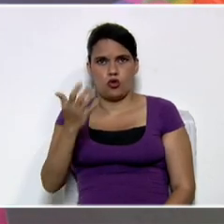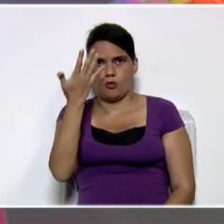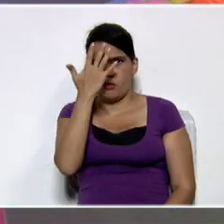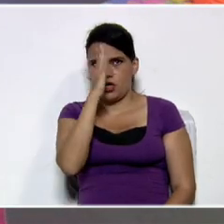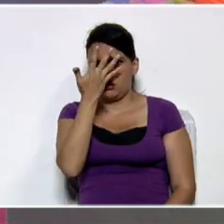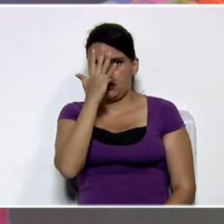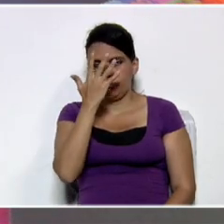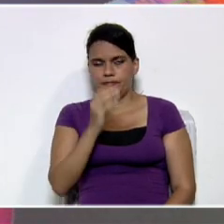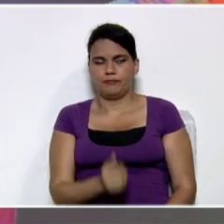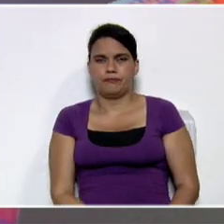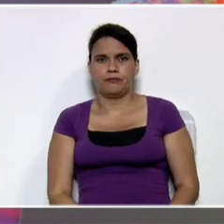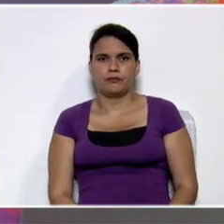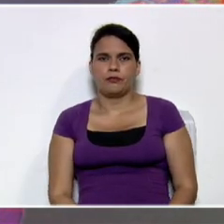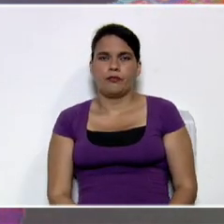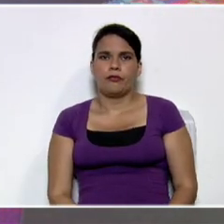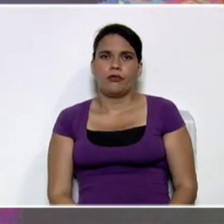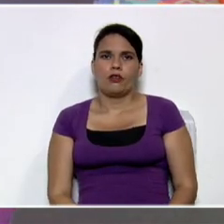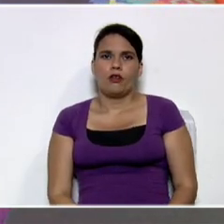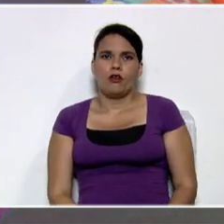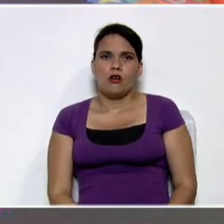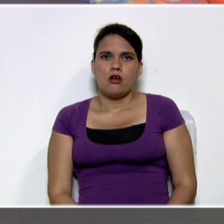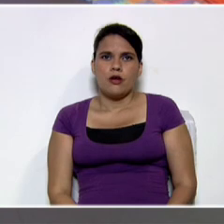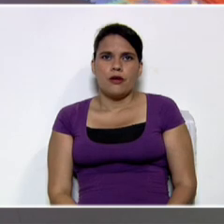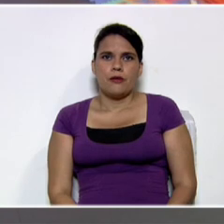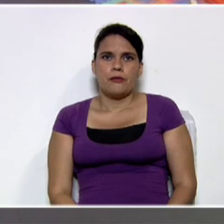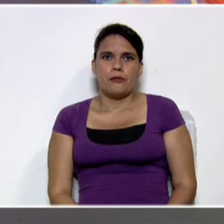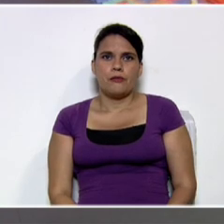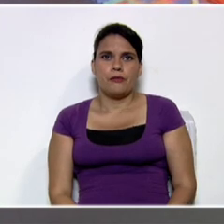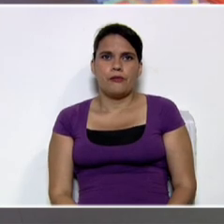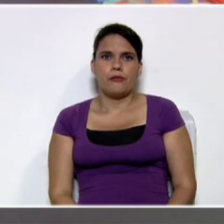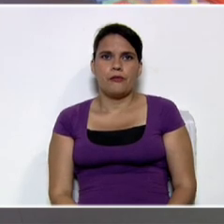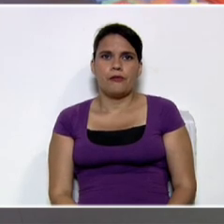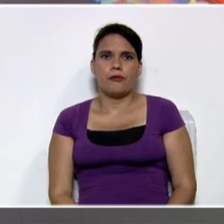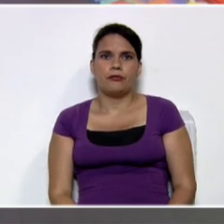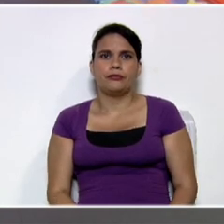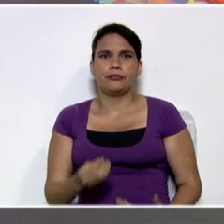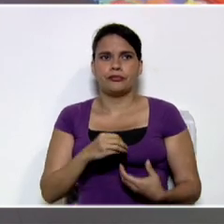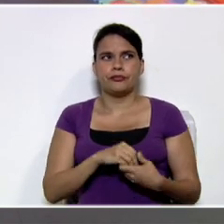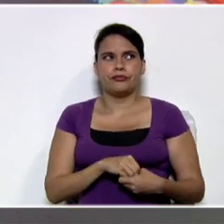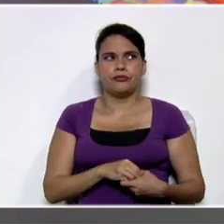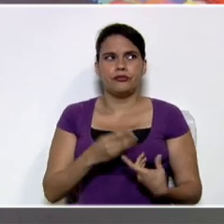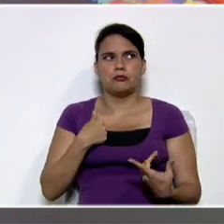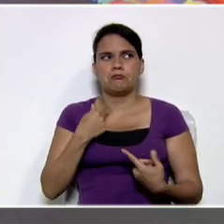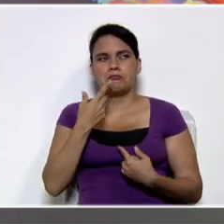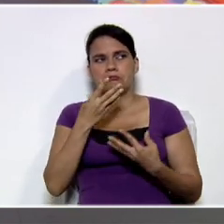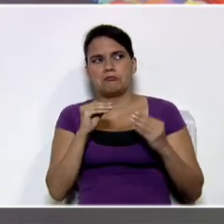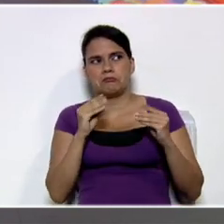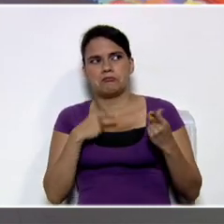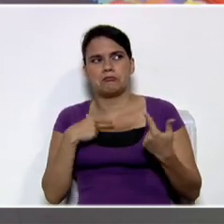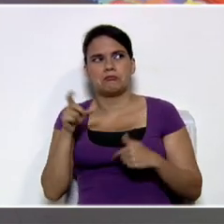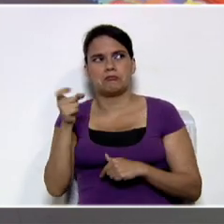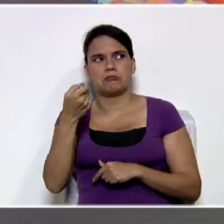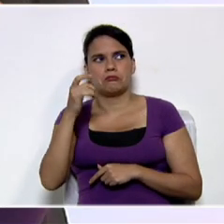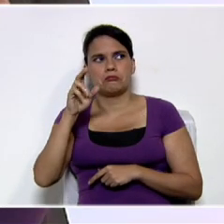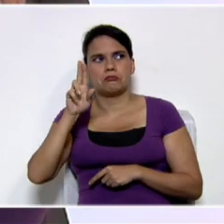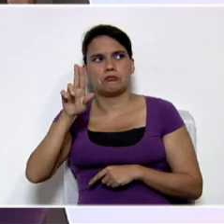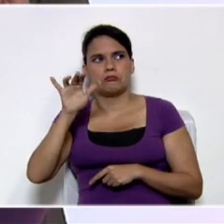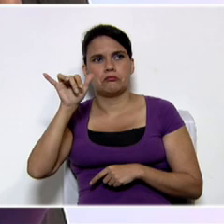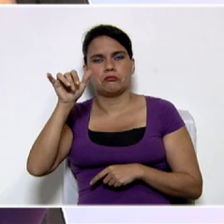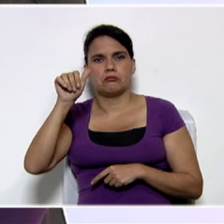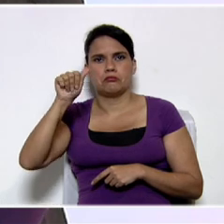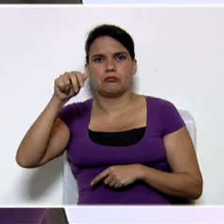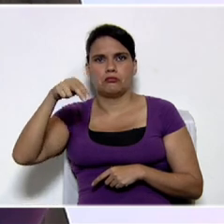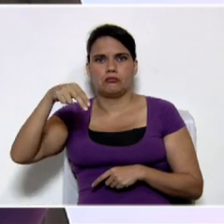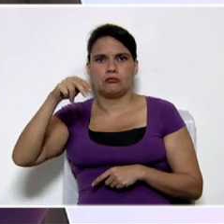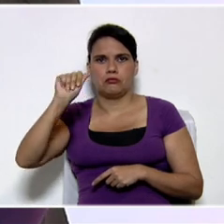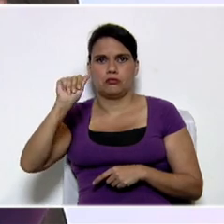Dentro de lo que corresponde a Guyana Esequibo, podemos decir que esta está dividida por el